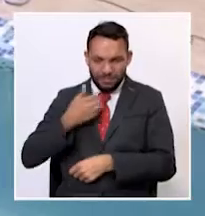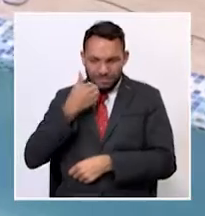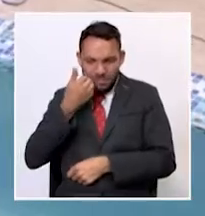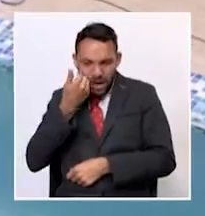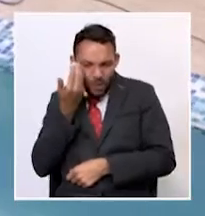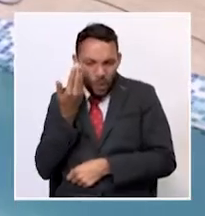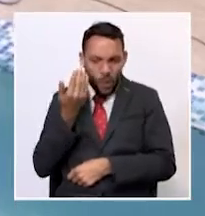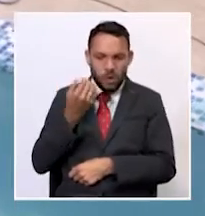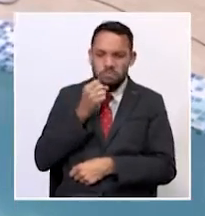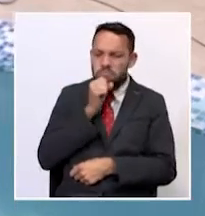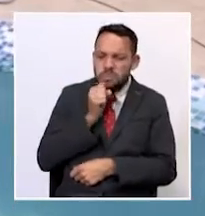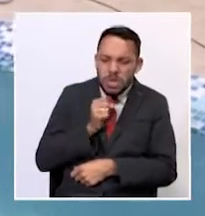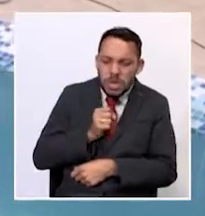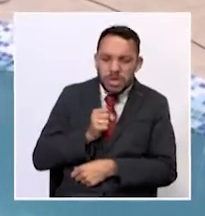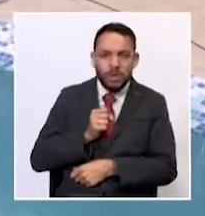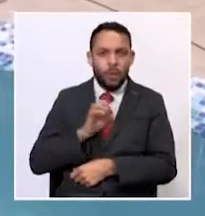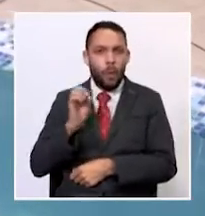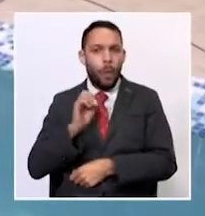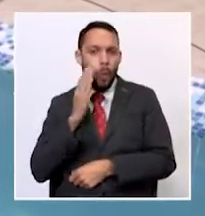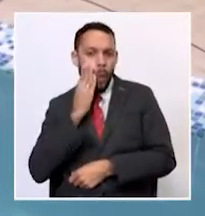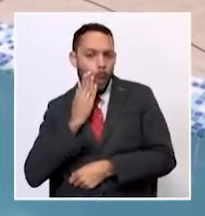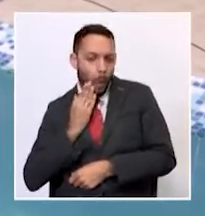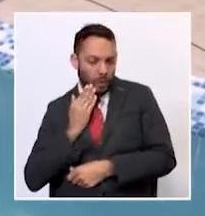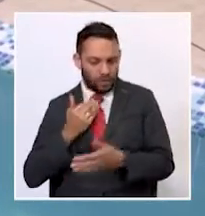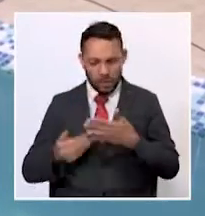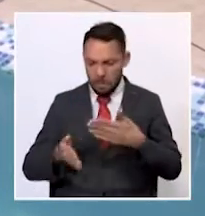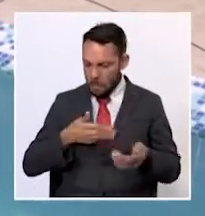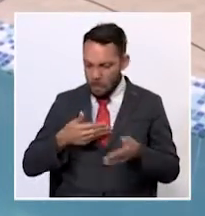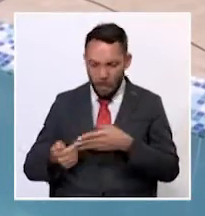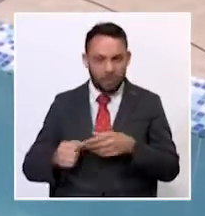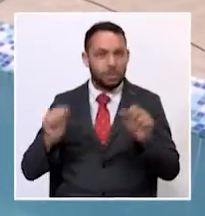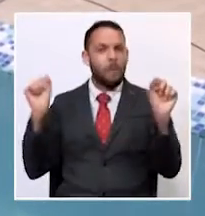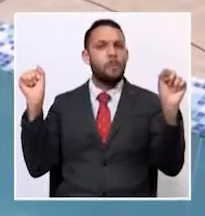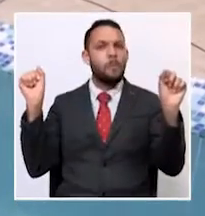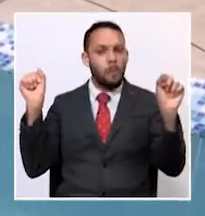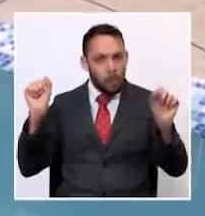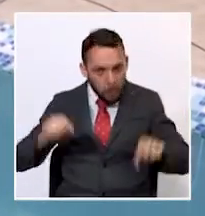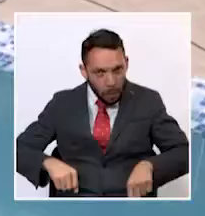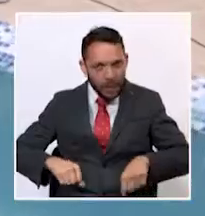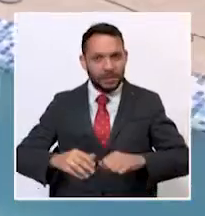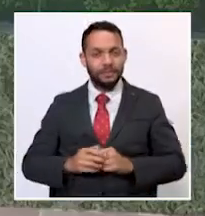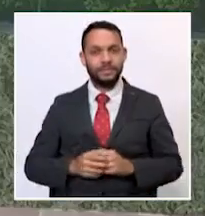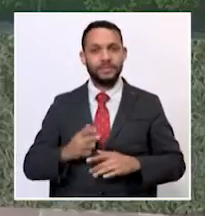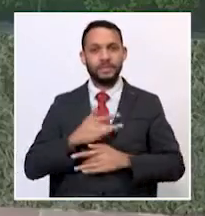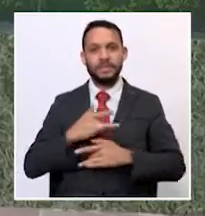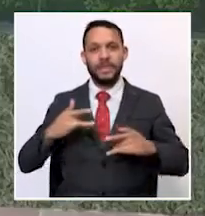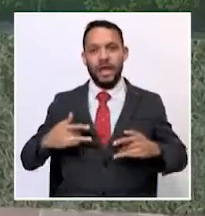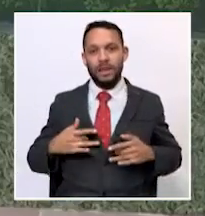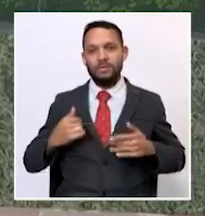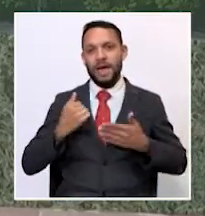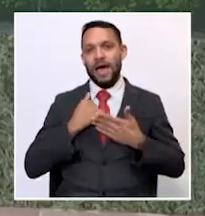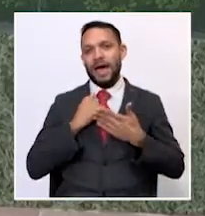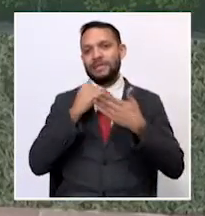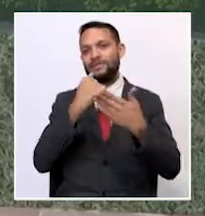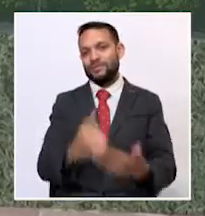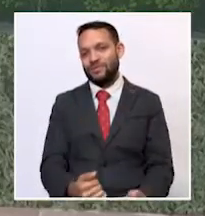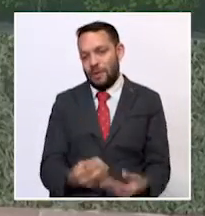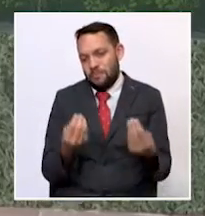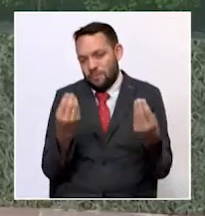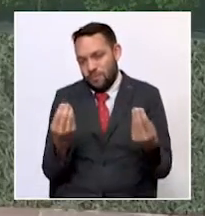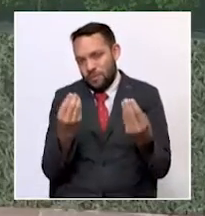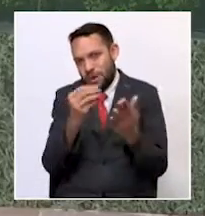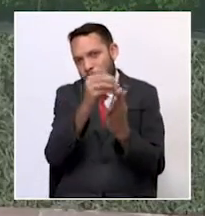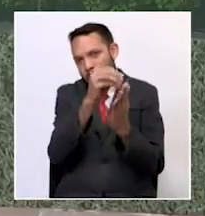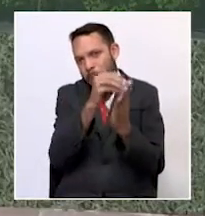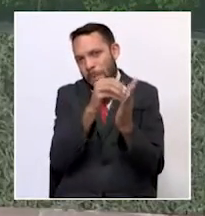este especial hoy porque es bueno que ustedes conozcan que la medicina nos ofrece muchas ayudas terapéuticas,